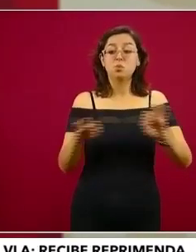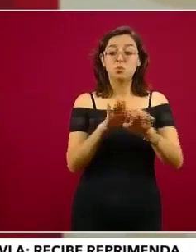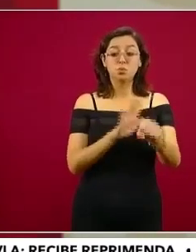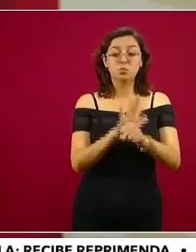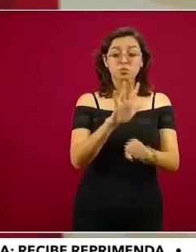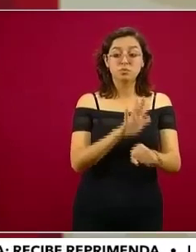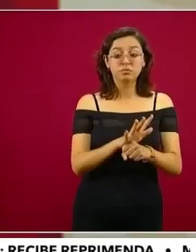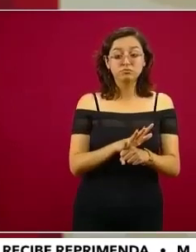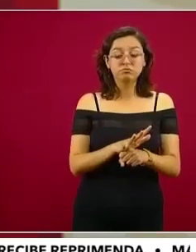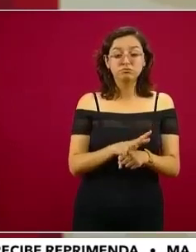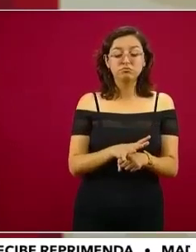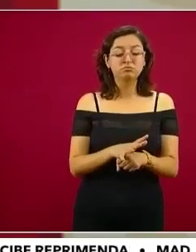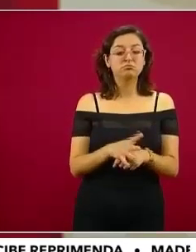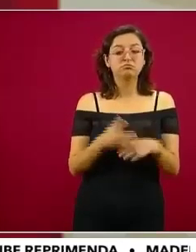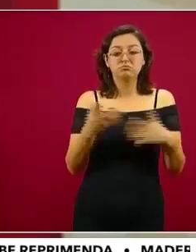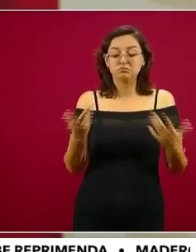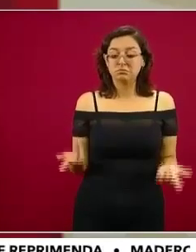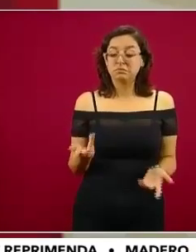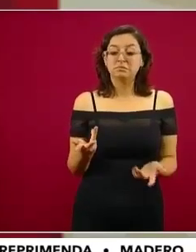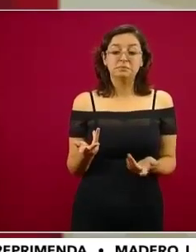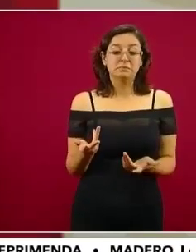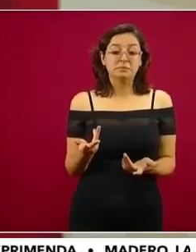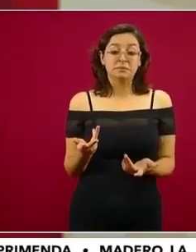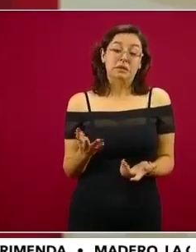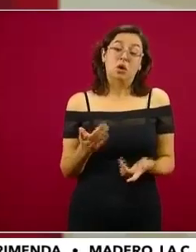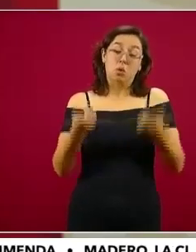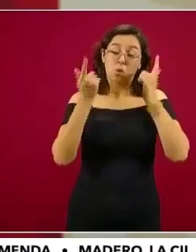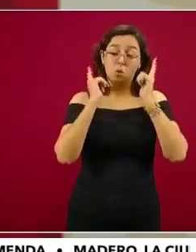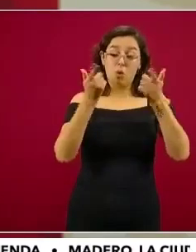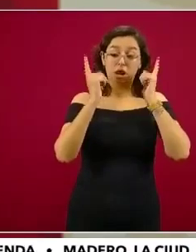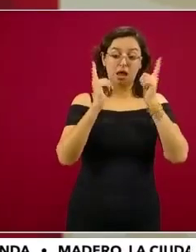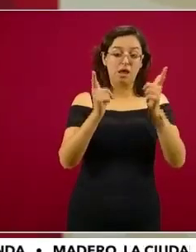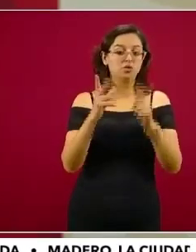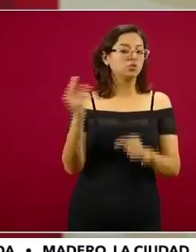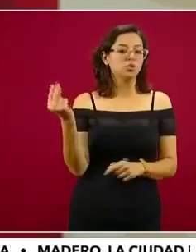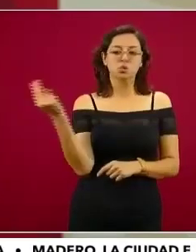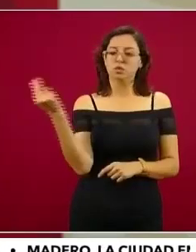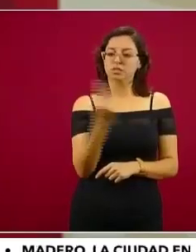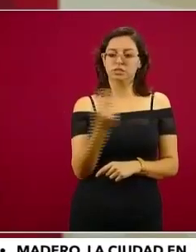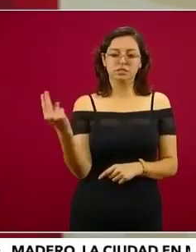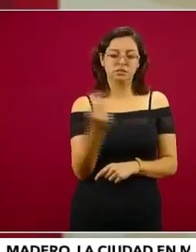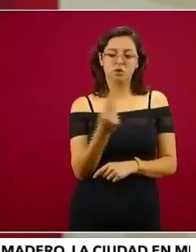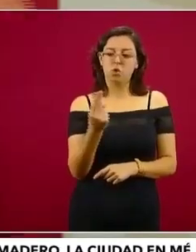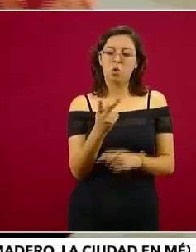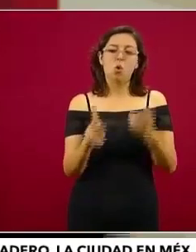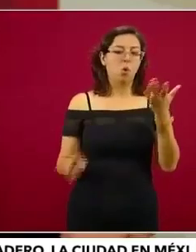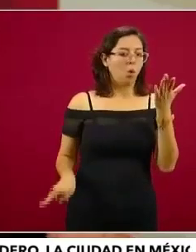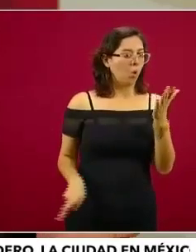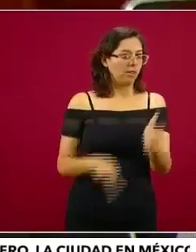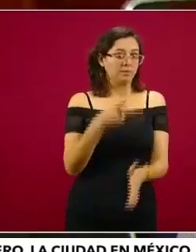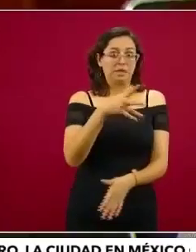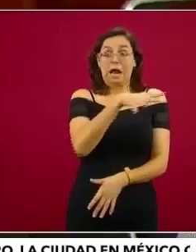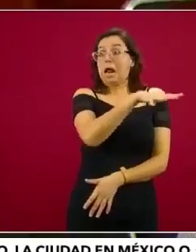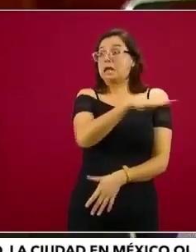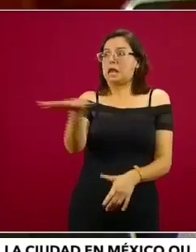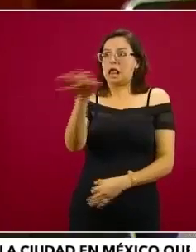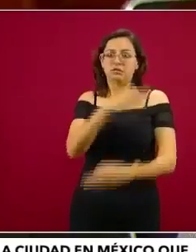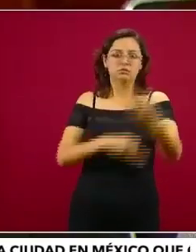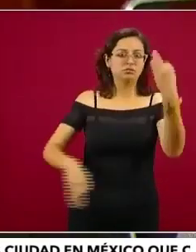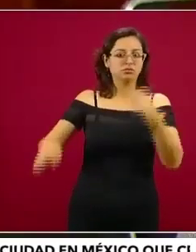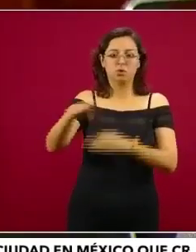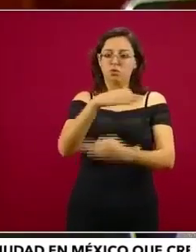no vamos a tener, lo más probable, ojalá no necesitemos intervenciones generalizadas.